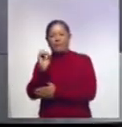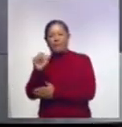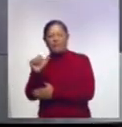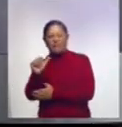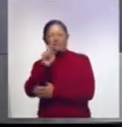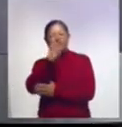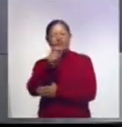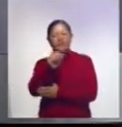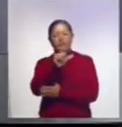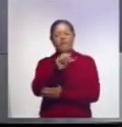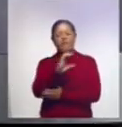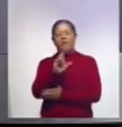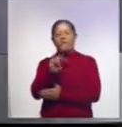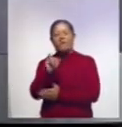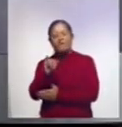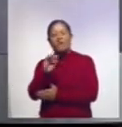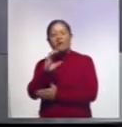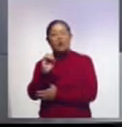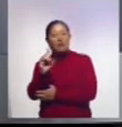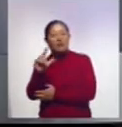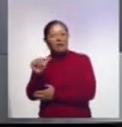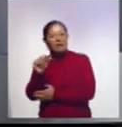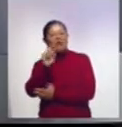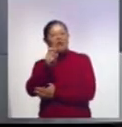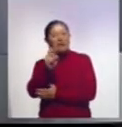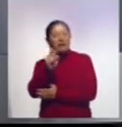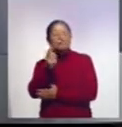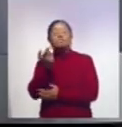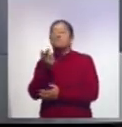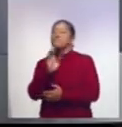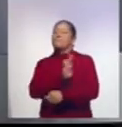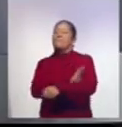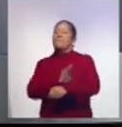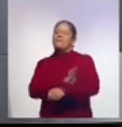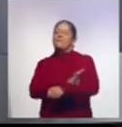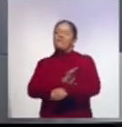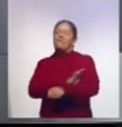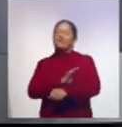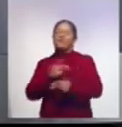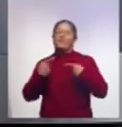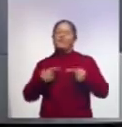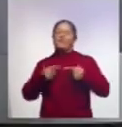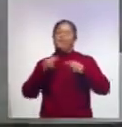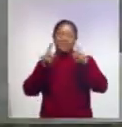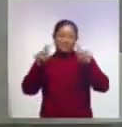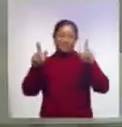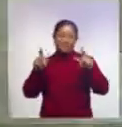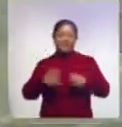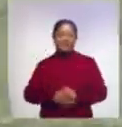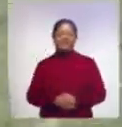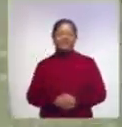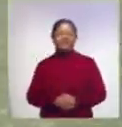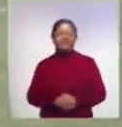acuícola. Genera importantes beneficios económicos para los productores tlaxcaltecas.